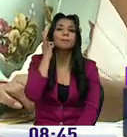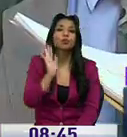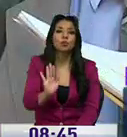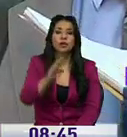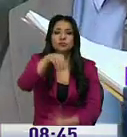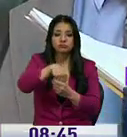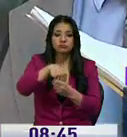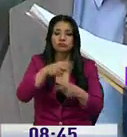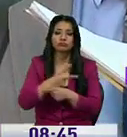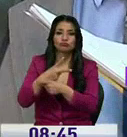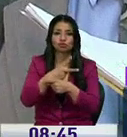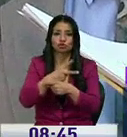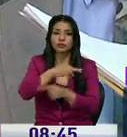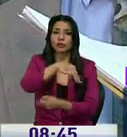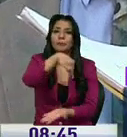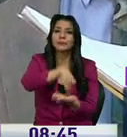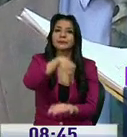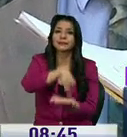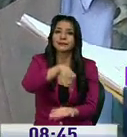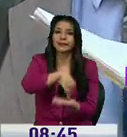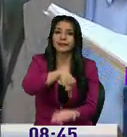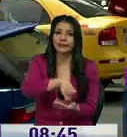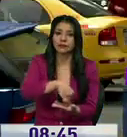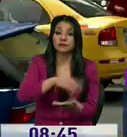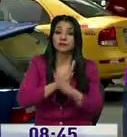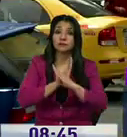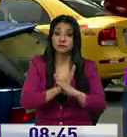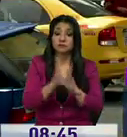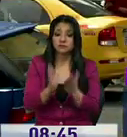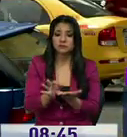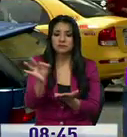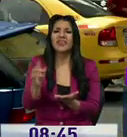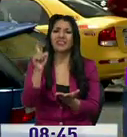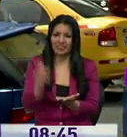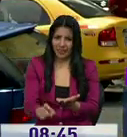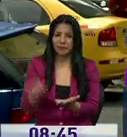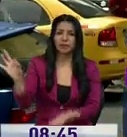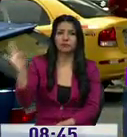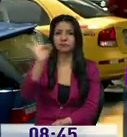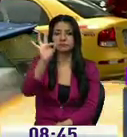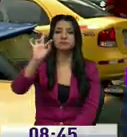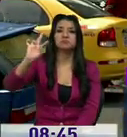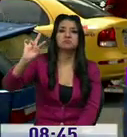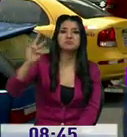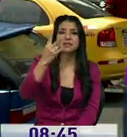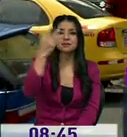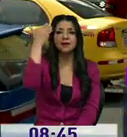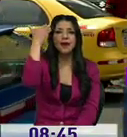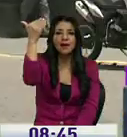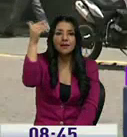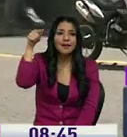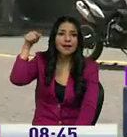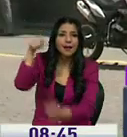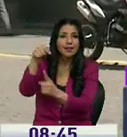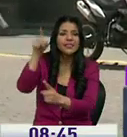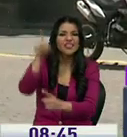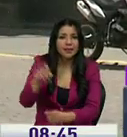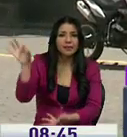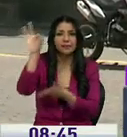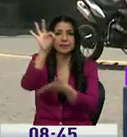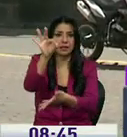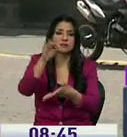Consejo Metropolitano de Mejía y a quien, según la Defensoría del Pueblo, le correspondía ser designada de forma directa como